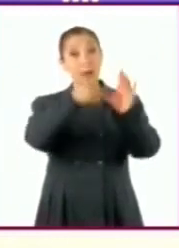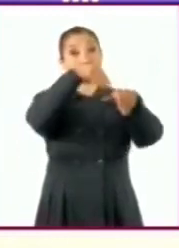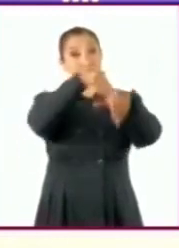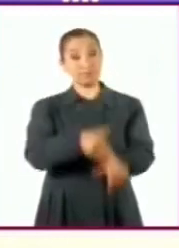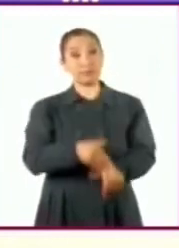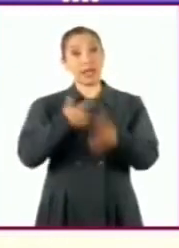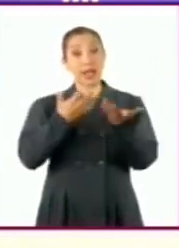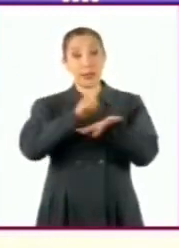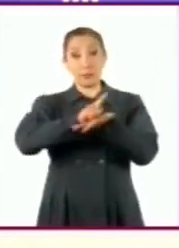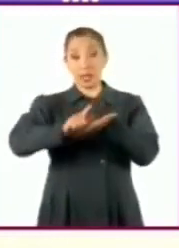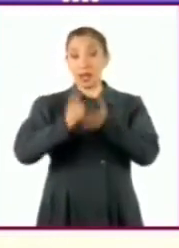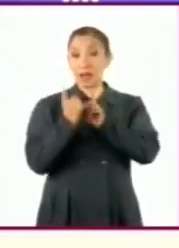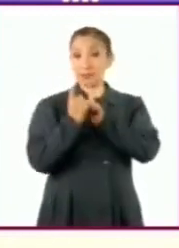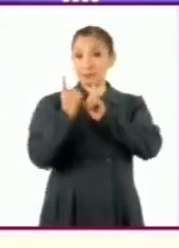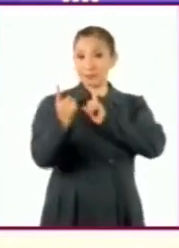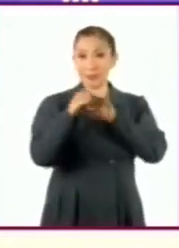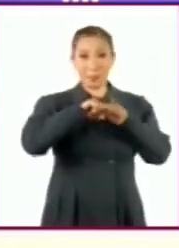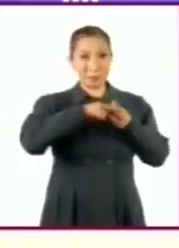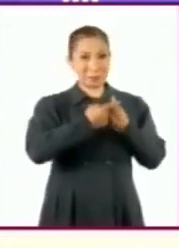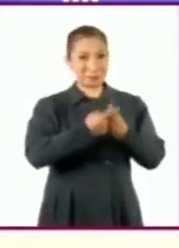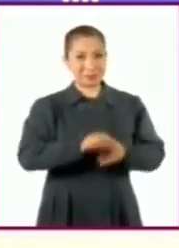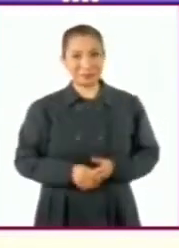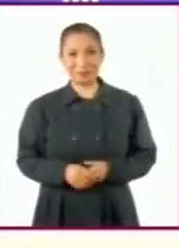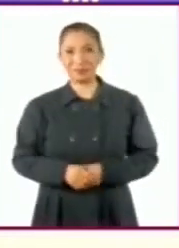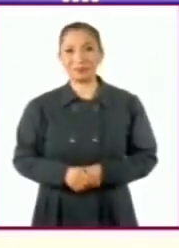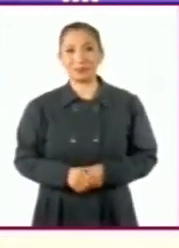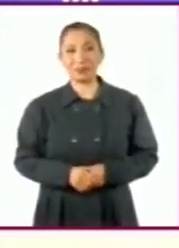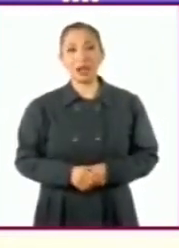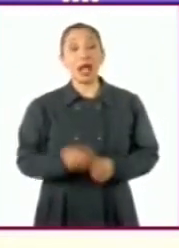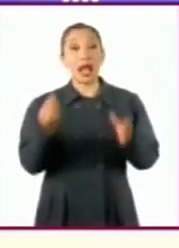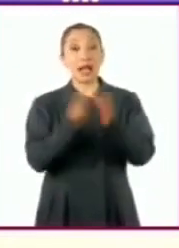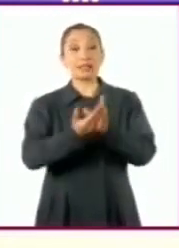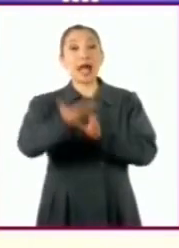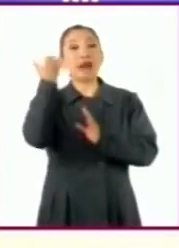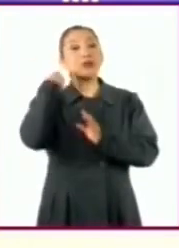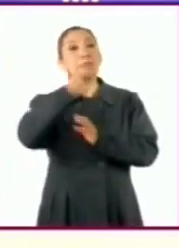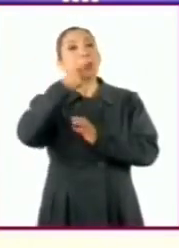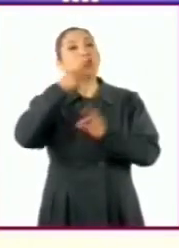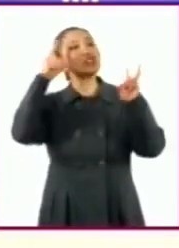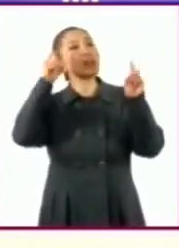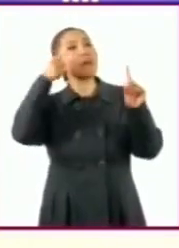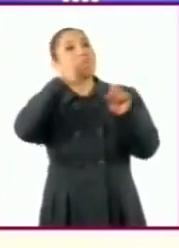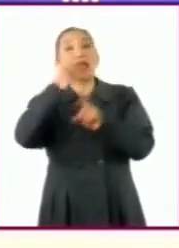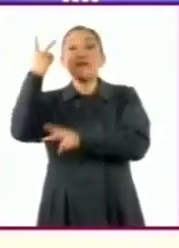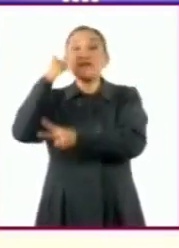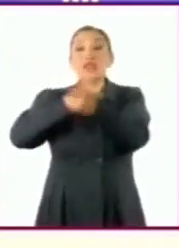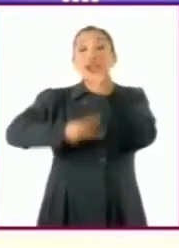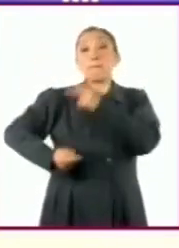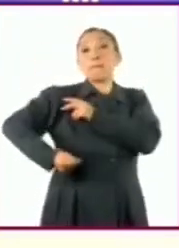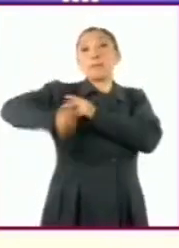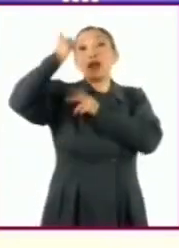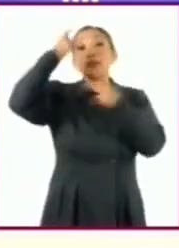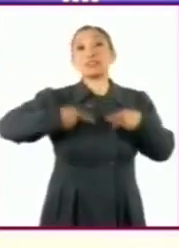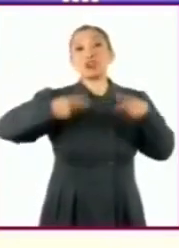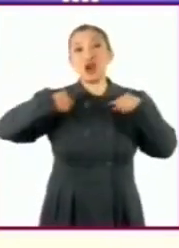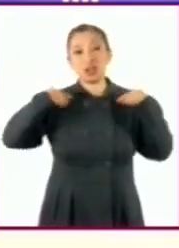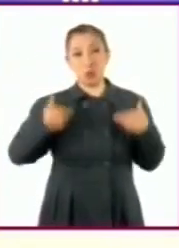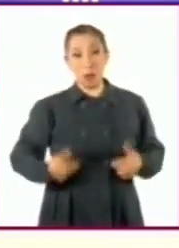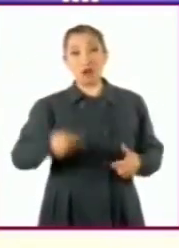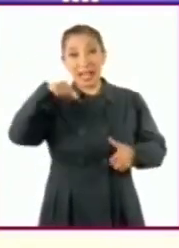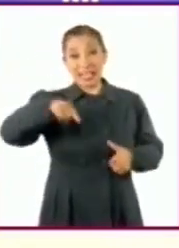distancia. Comencemos. La sesión anterior hablamos acerca de la llegada de los primeros seres humanos